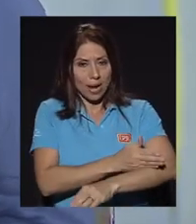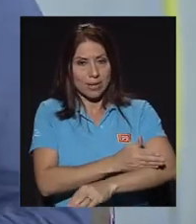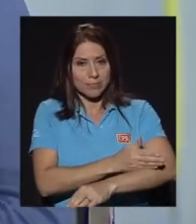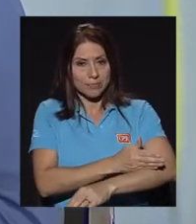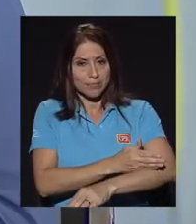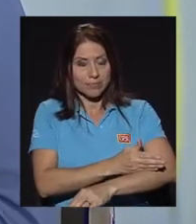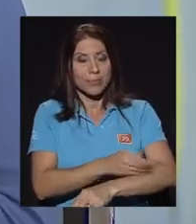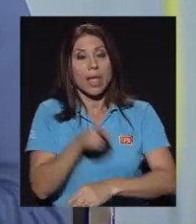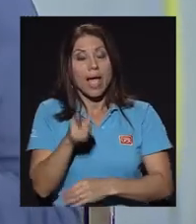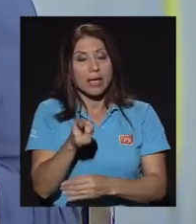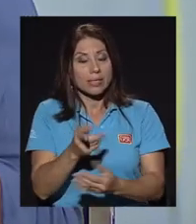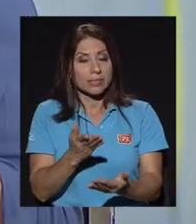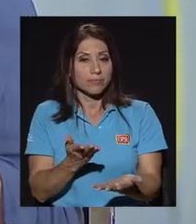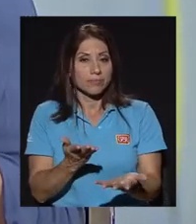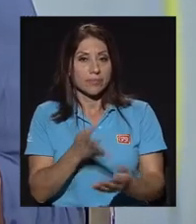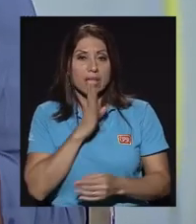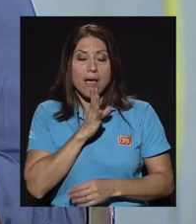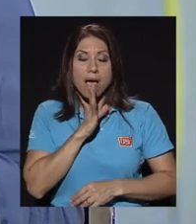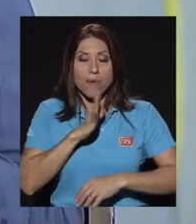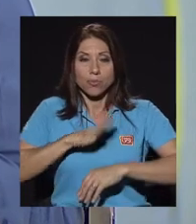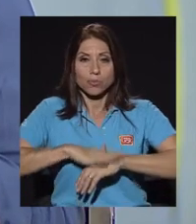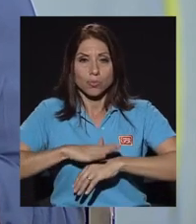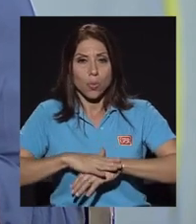sentido, se plantea algo